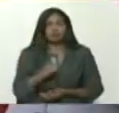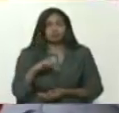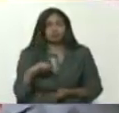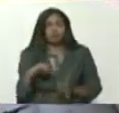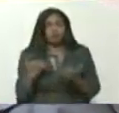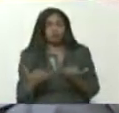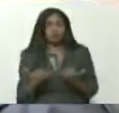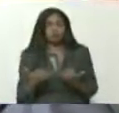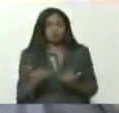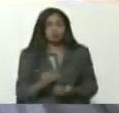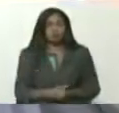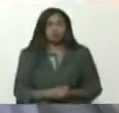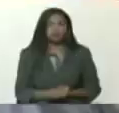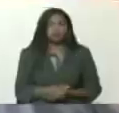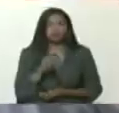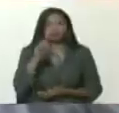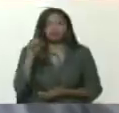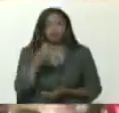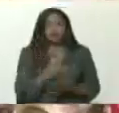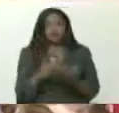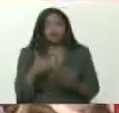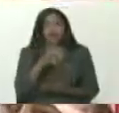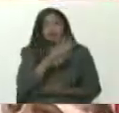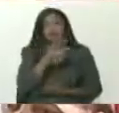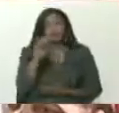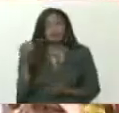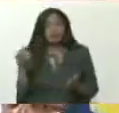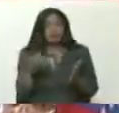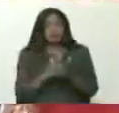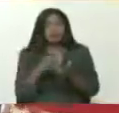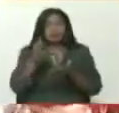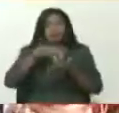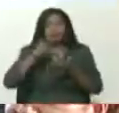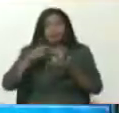este momento a 11 millones 500 mil firmas.